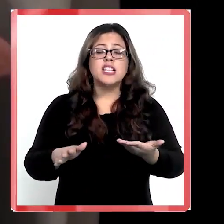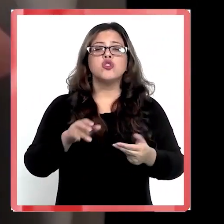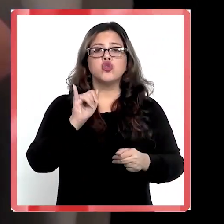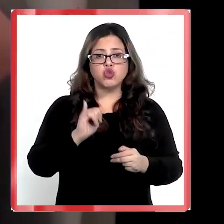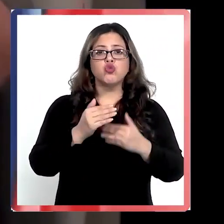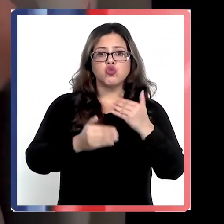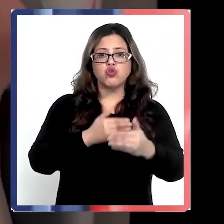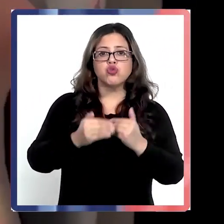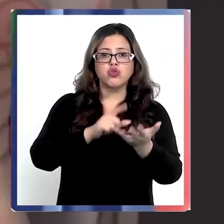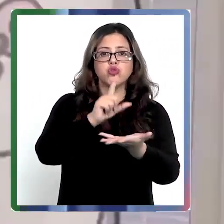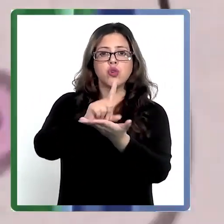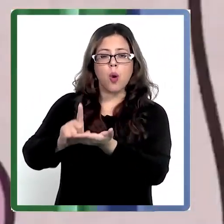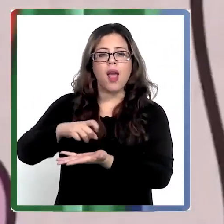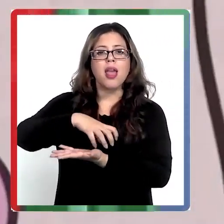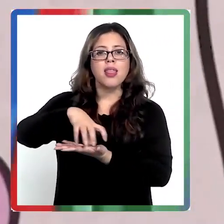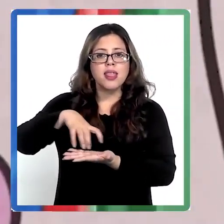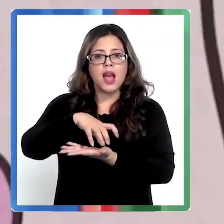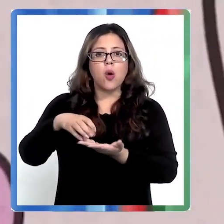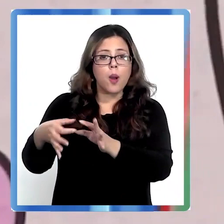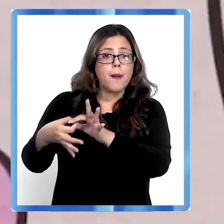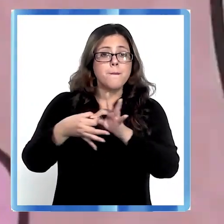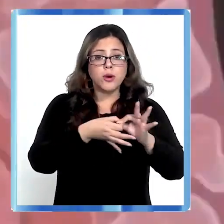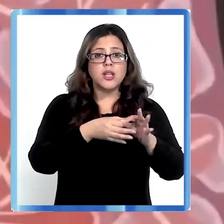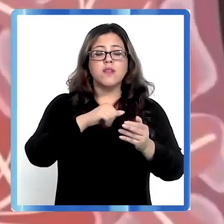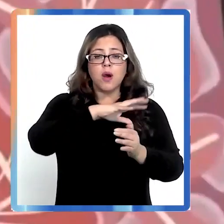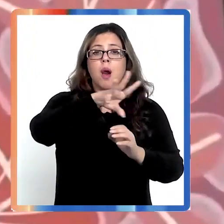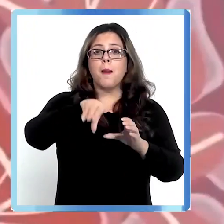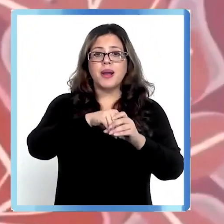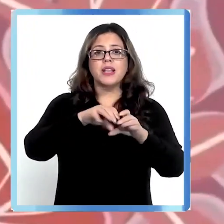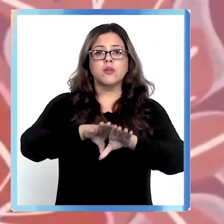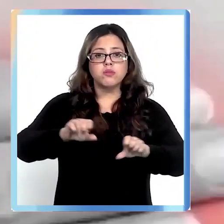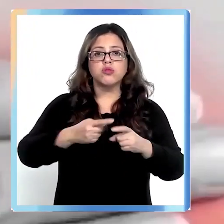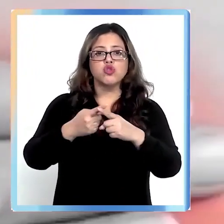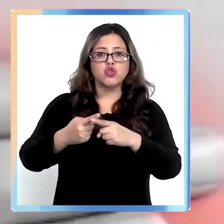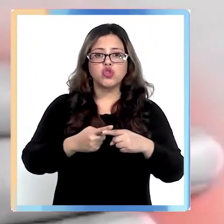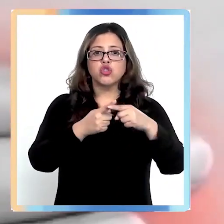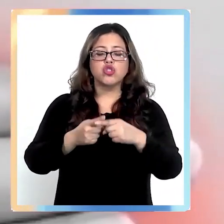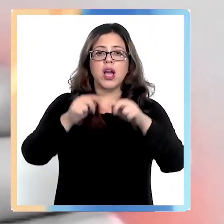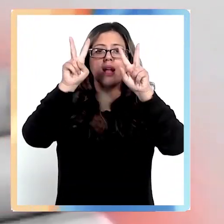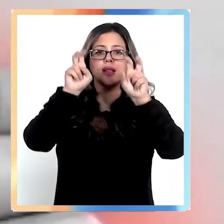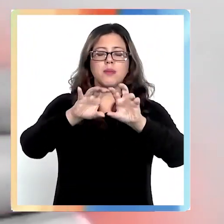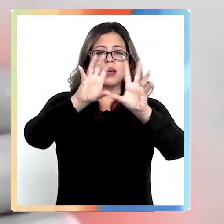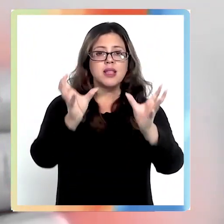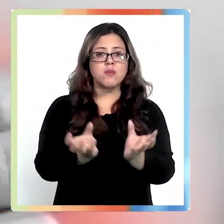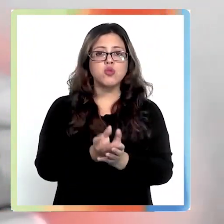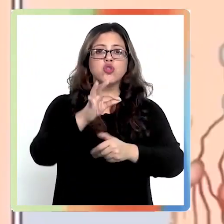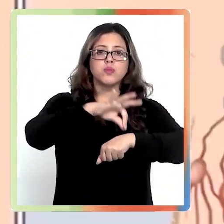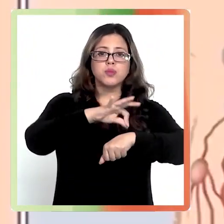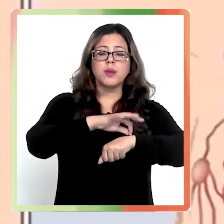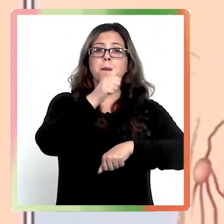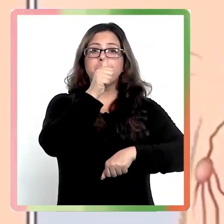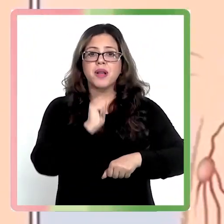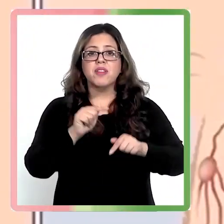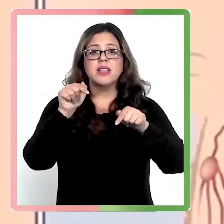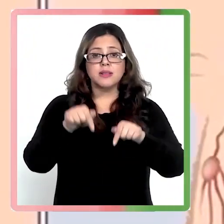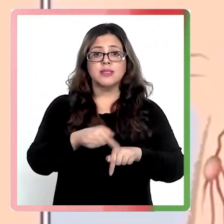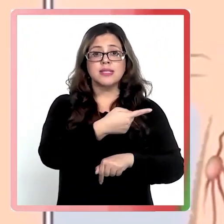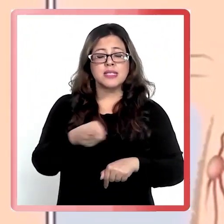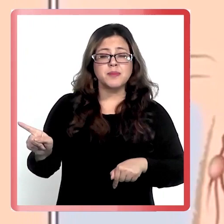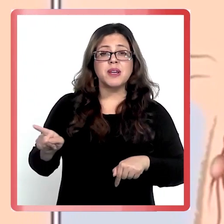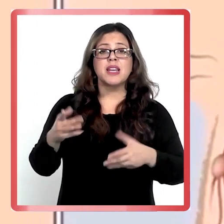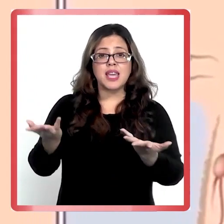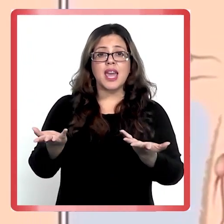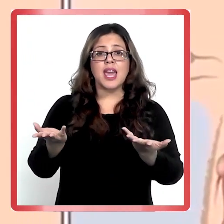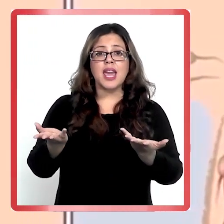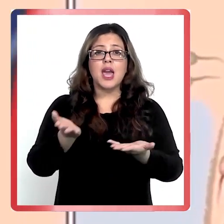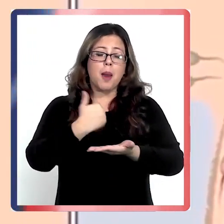seguirán implementando en sectores de la comuna, pues es parte del compromiso social que debe integrar el mundo de la medicina privada. Para esta